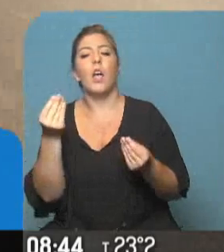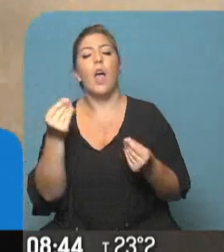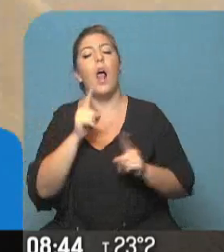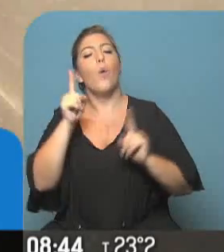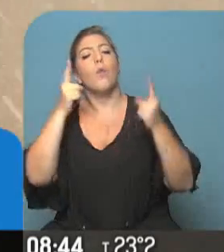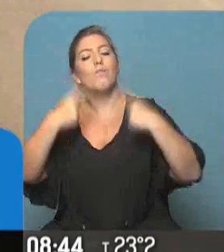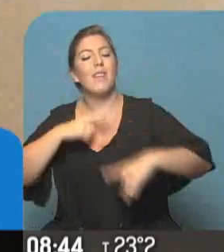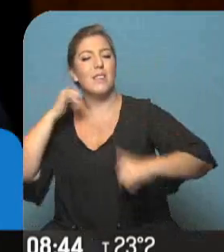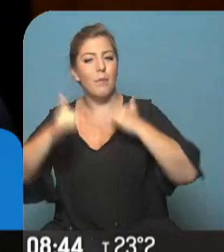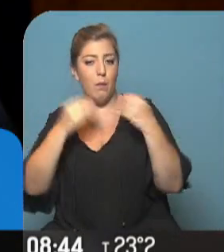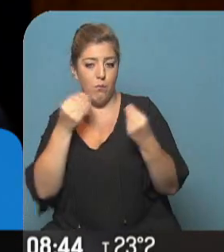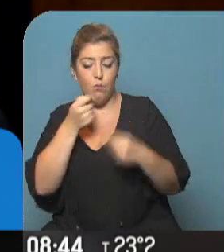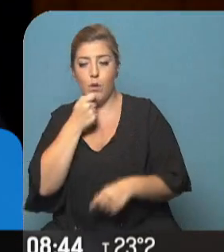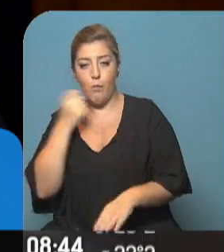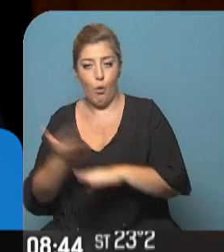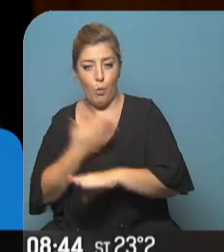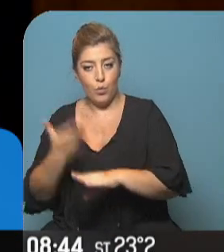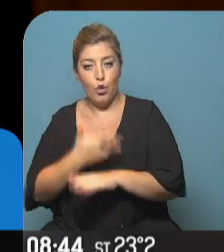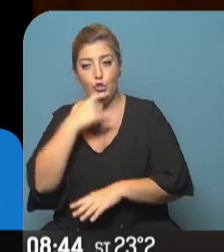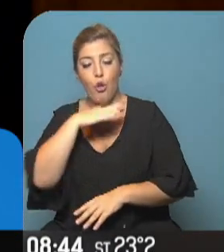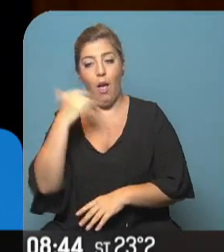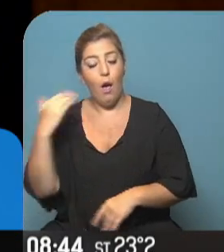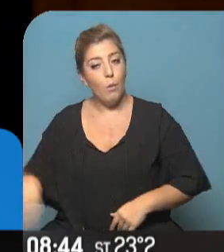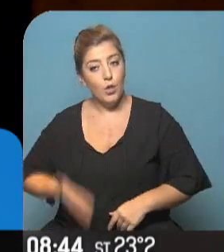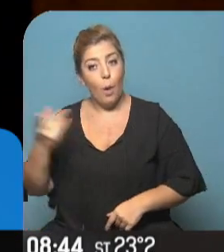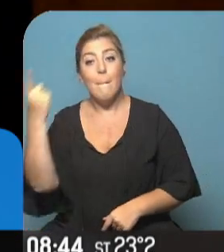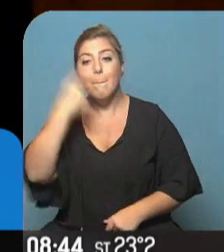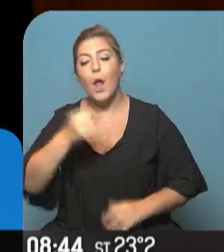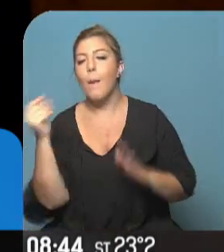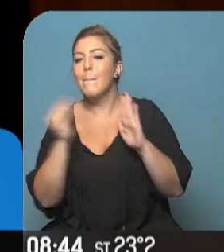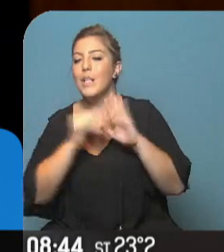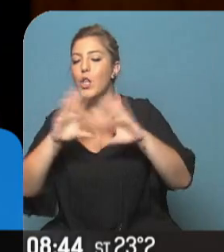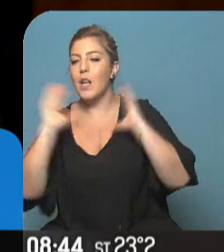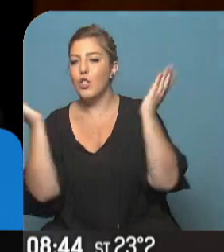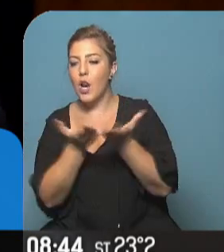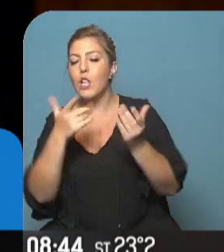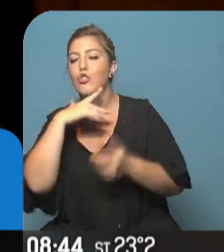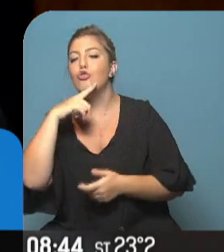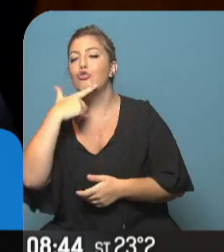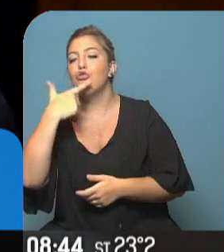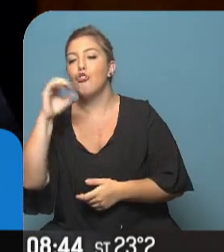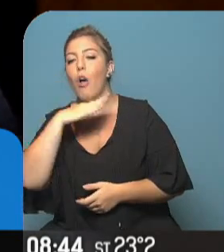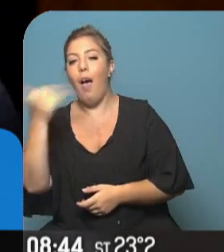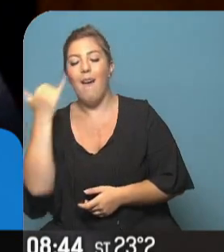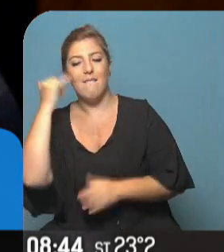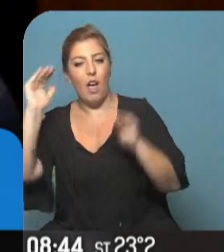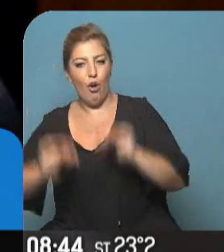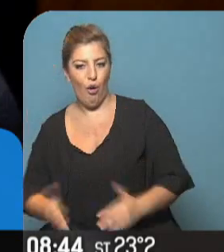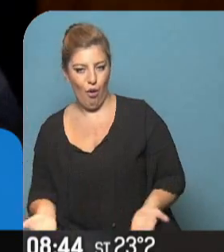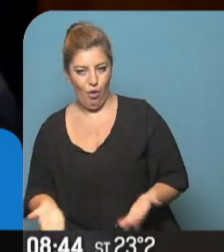que lo explican la producción de soja aumentó pero el precio internacional de la soja bajó